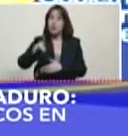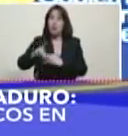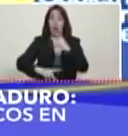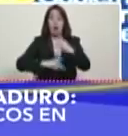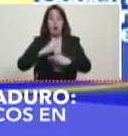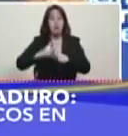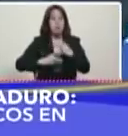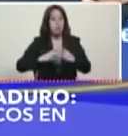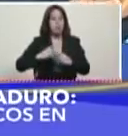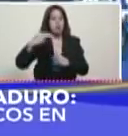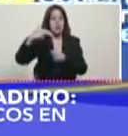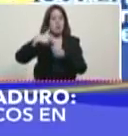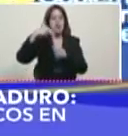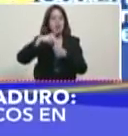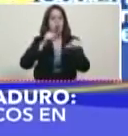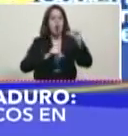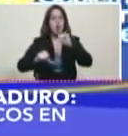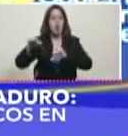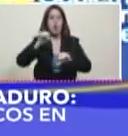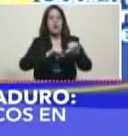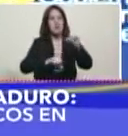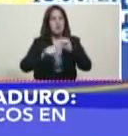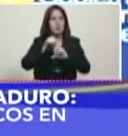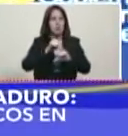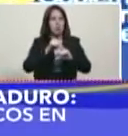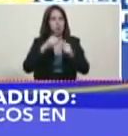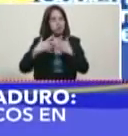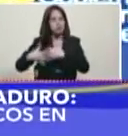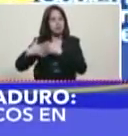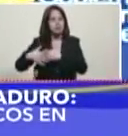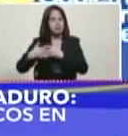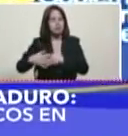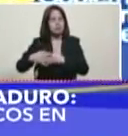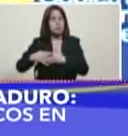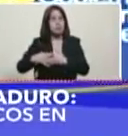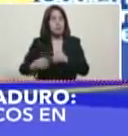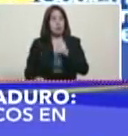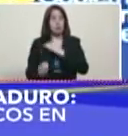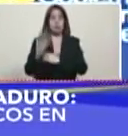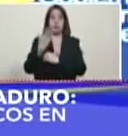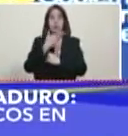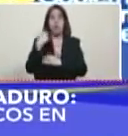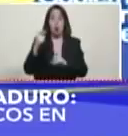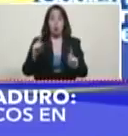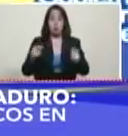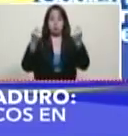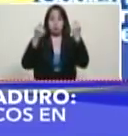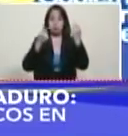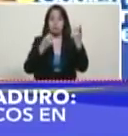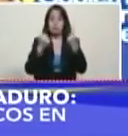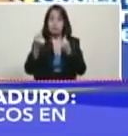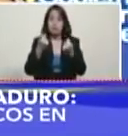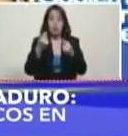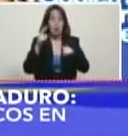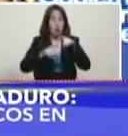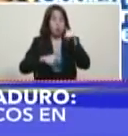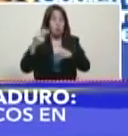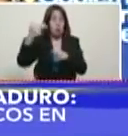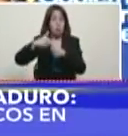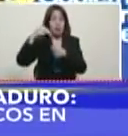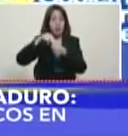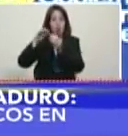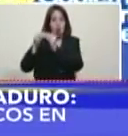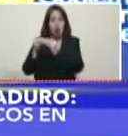para el desarrollo de la petroquímica que tenemos, para la recuperación del sistema de refinación en Venezuela. Yo pido ayuda